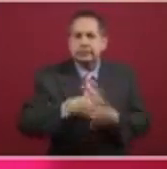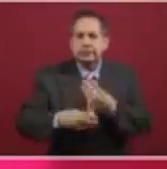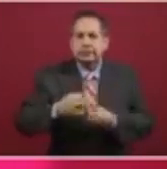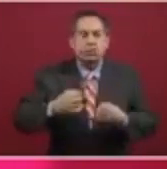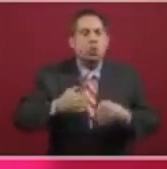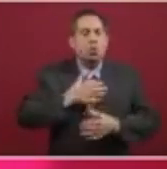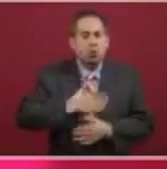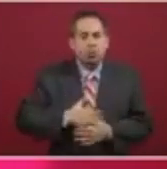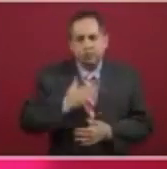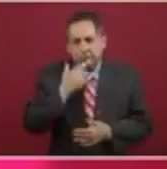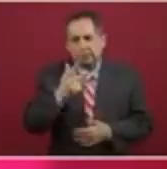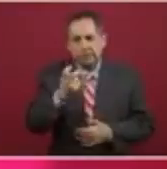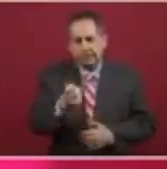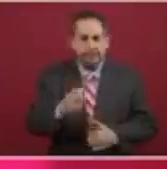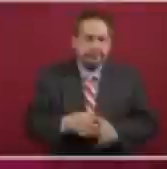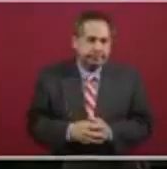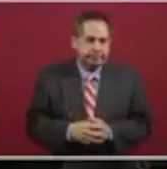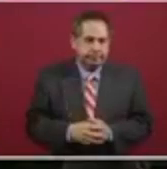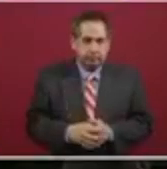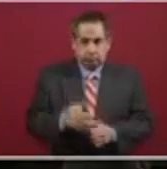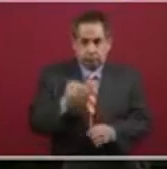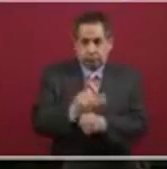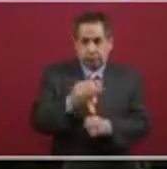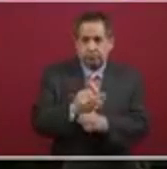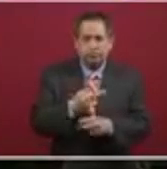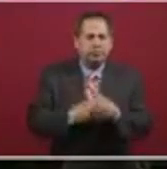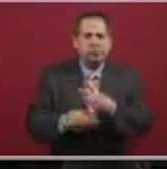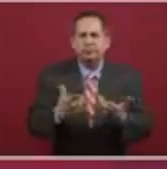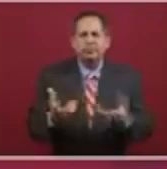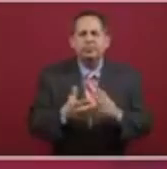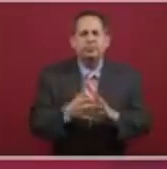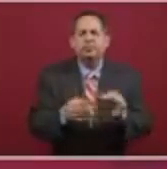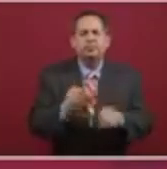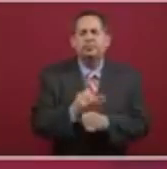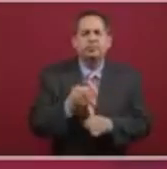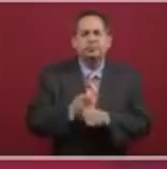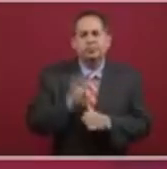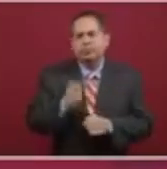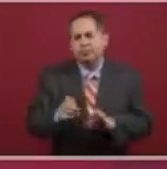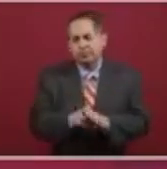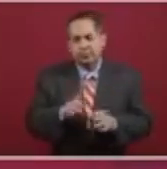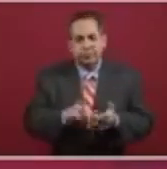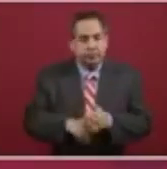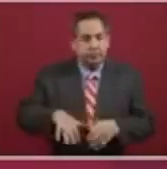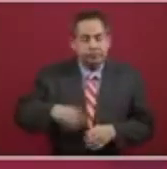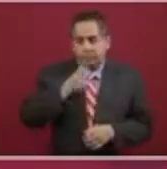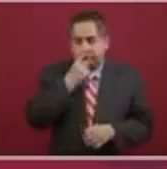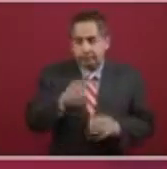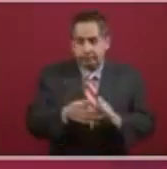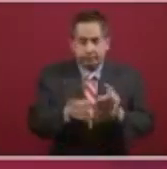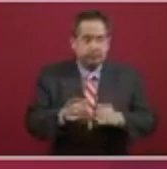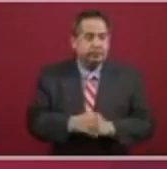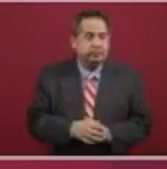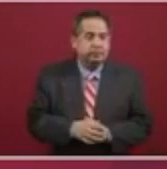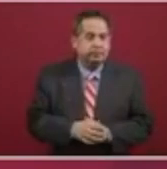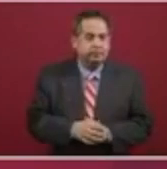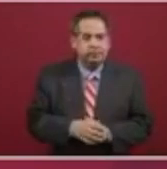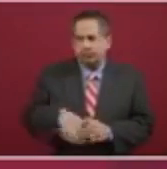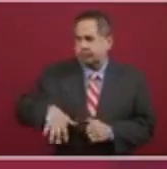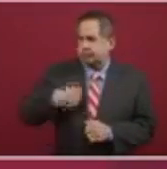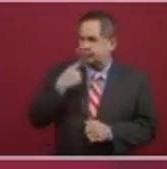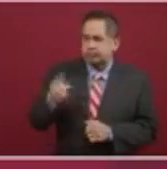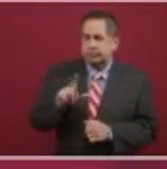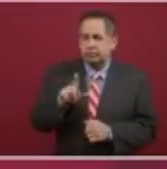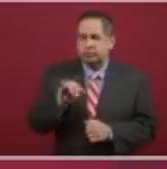Entonces, lo que se está haciendo ahora, como lo decía Luisa María,